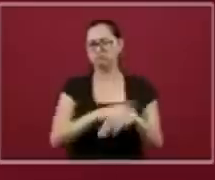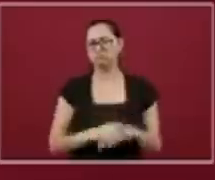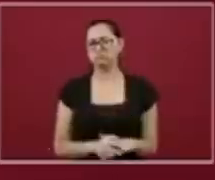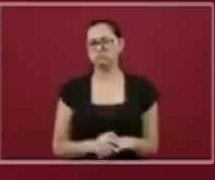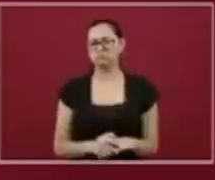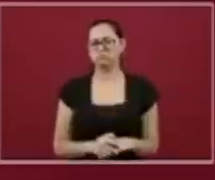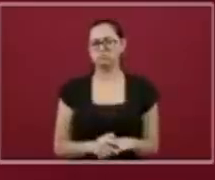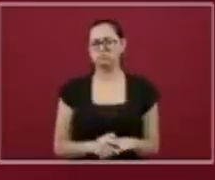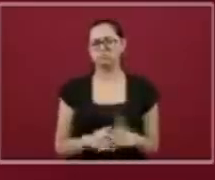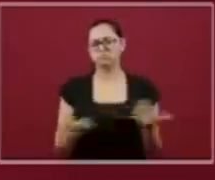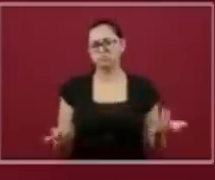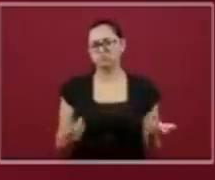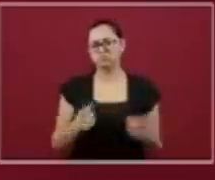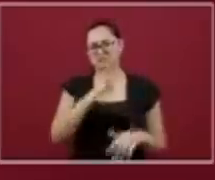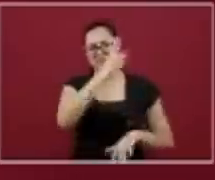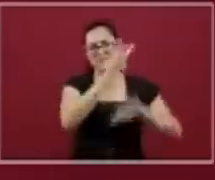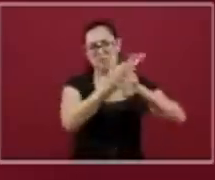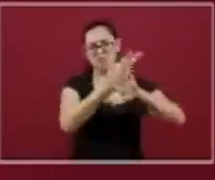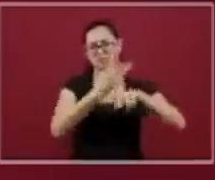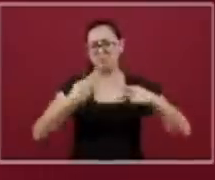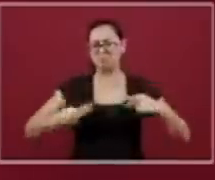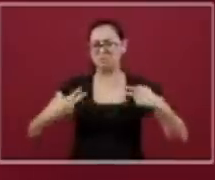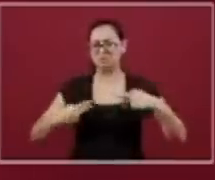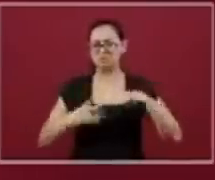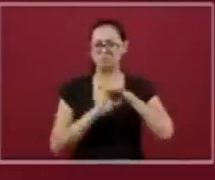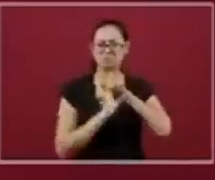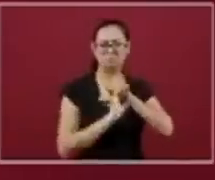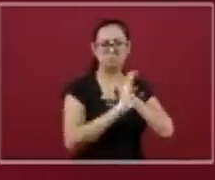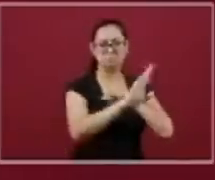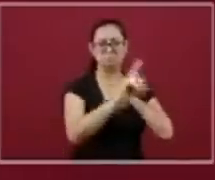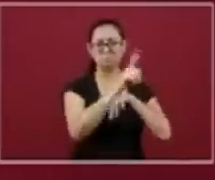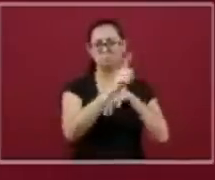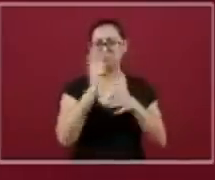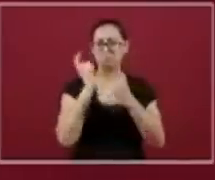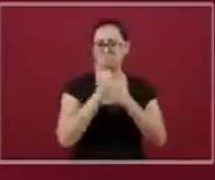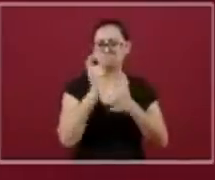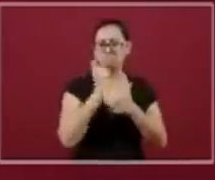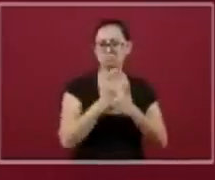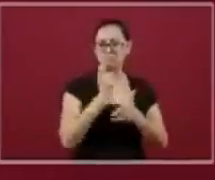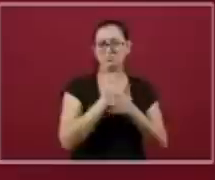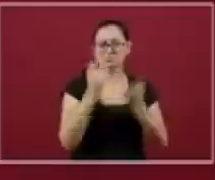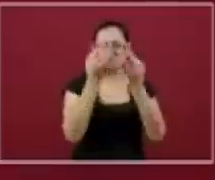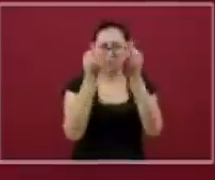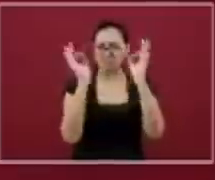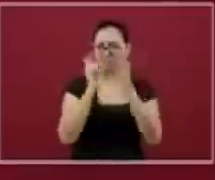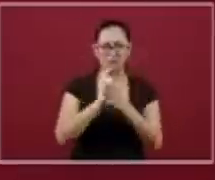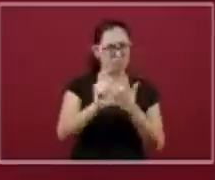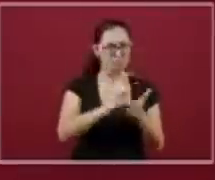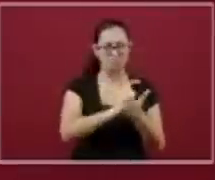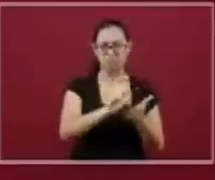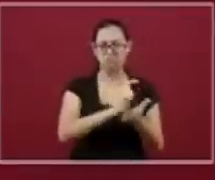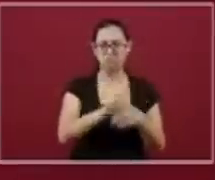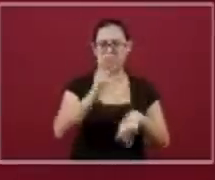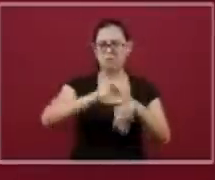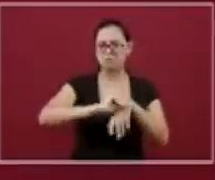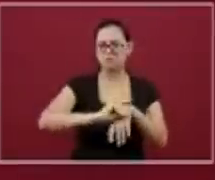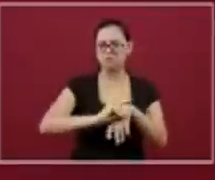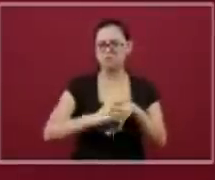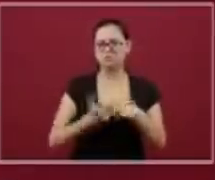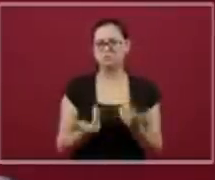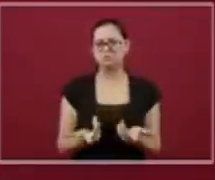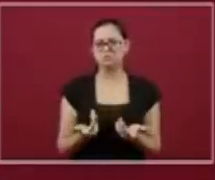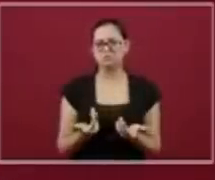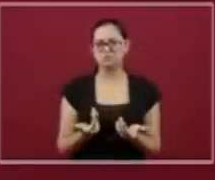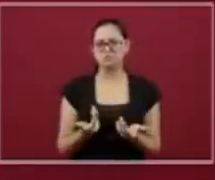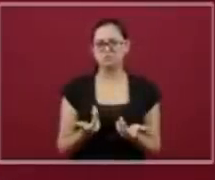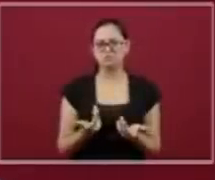los compañeros mexicanos en Estados Unidos, pagan matrícula consular. Lo tienen que pagar. Y es muy difícil